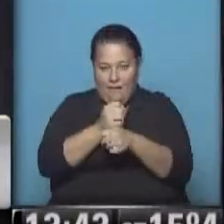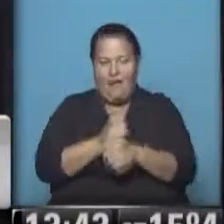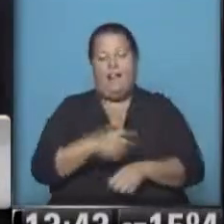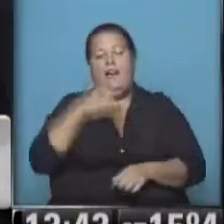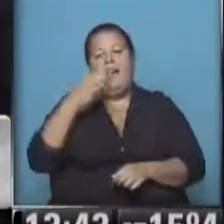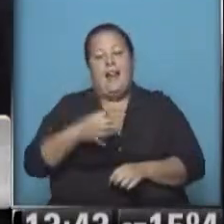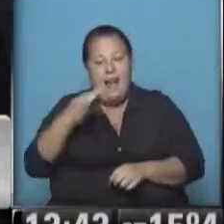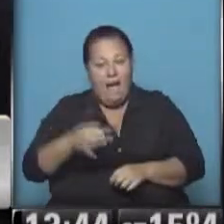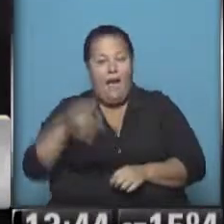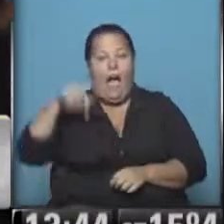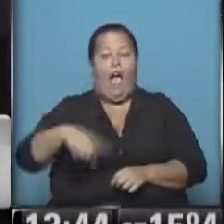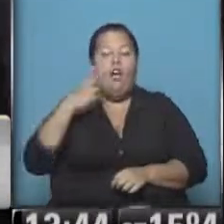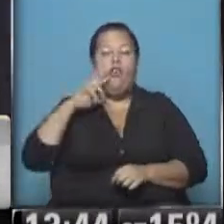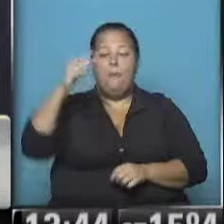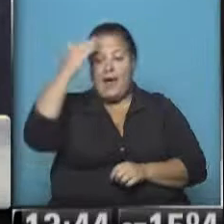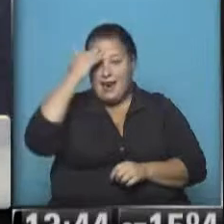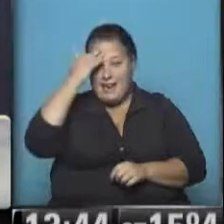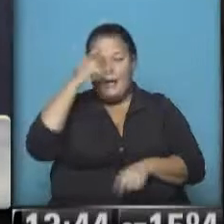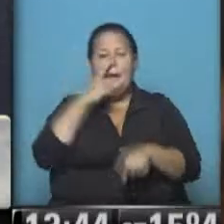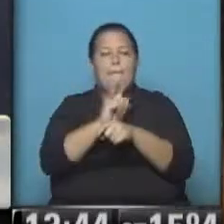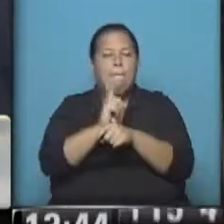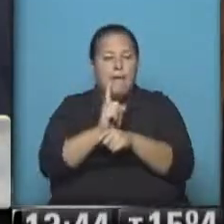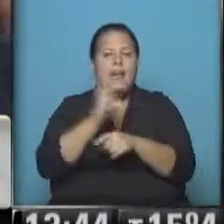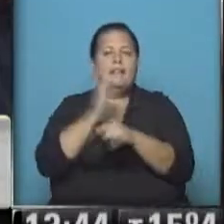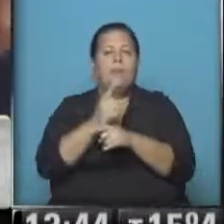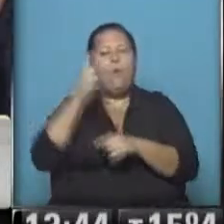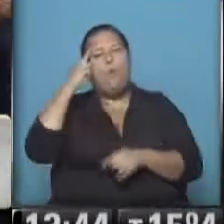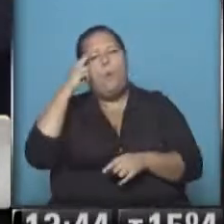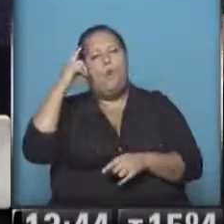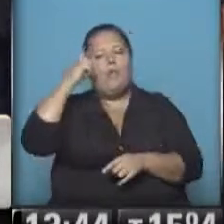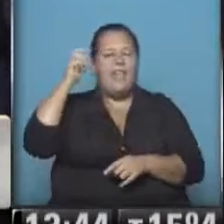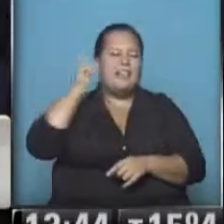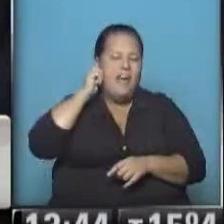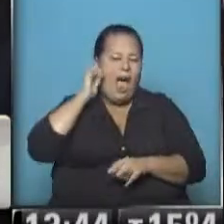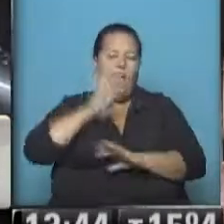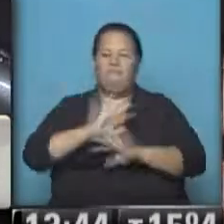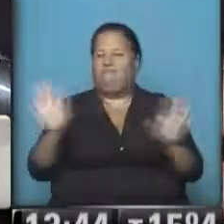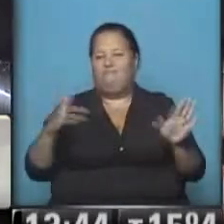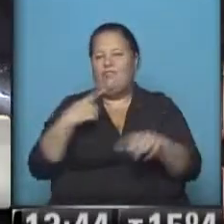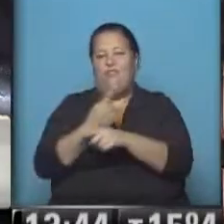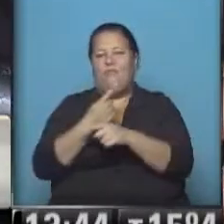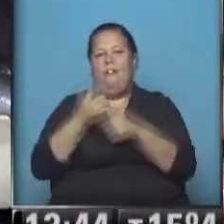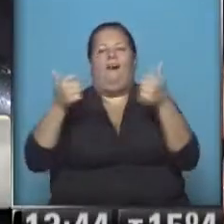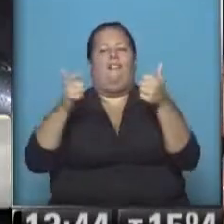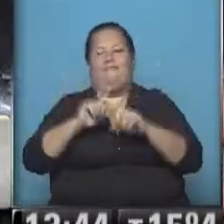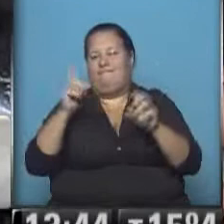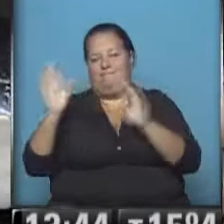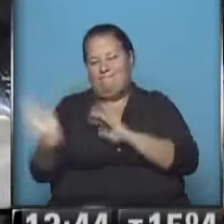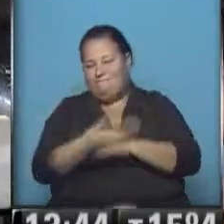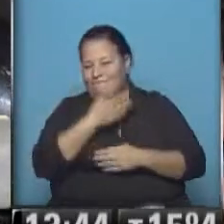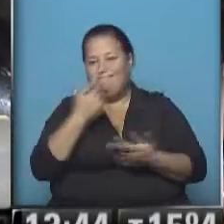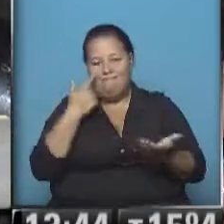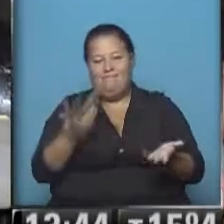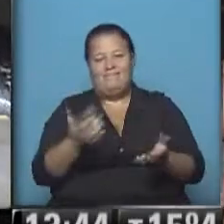la verdad que estamos viendo los canes generalmente a los nueve diez años ya no pueden tener los resultados operativos como verán